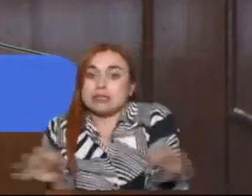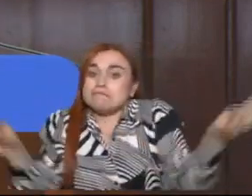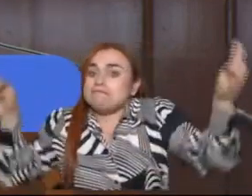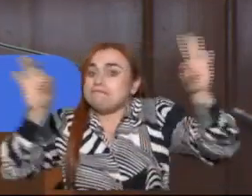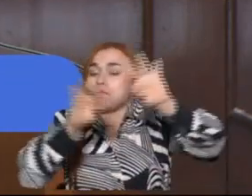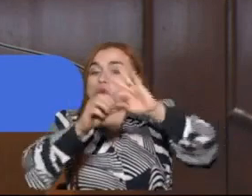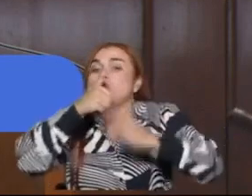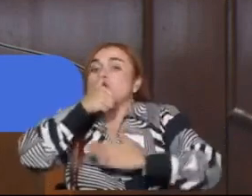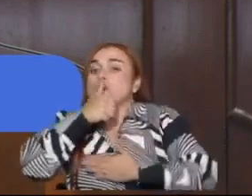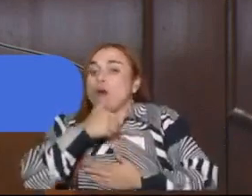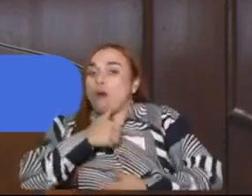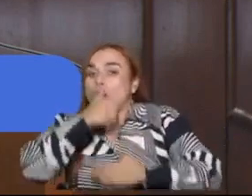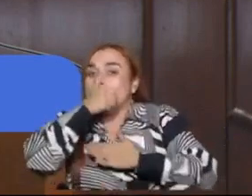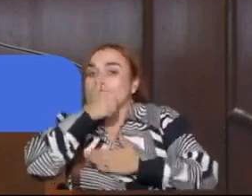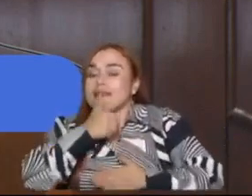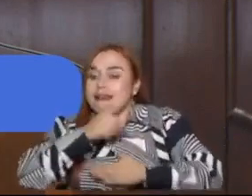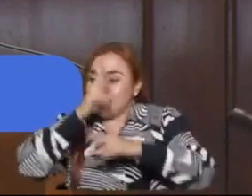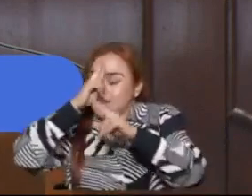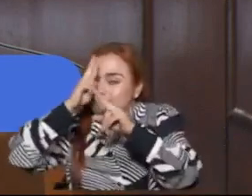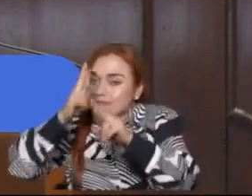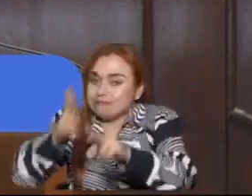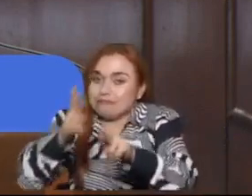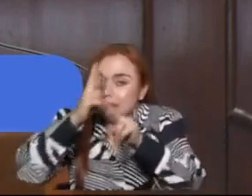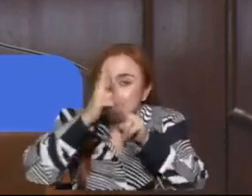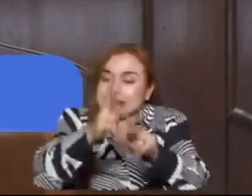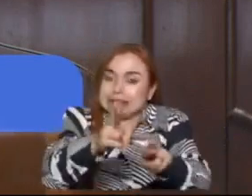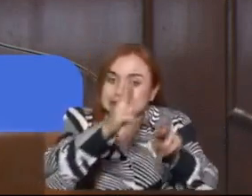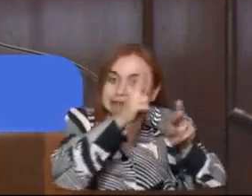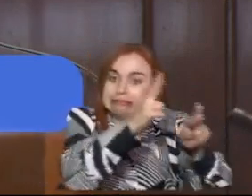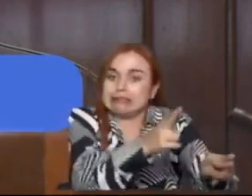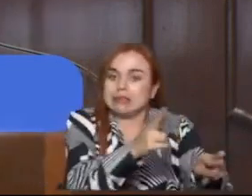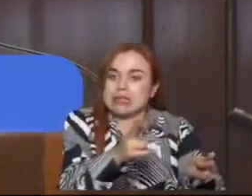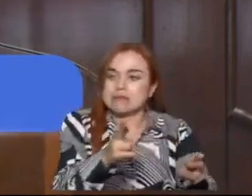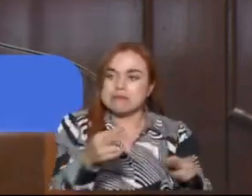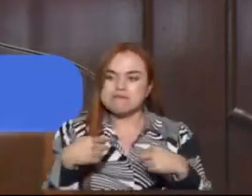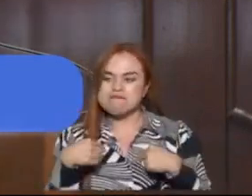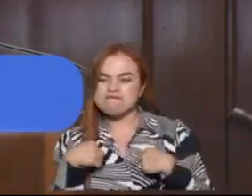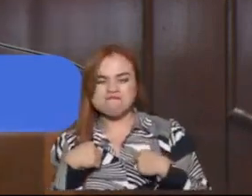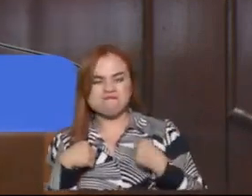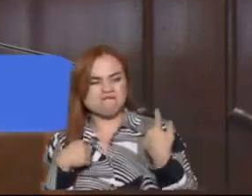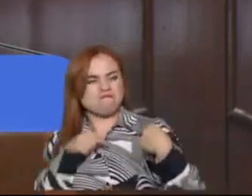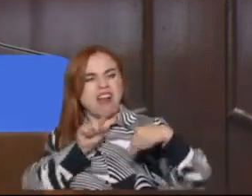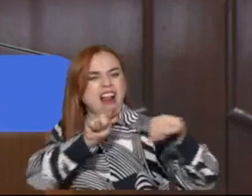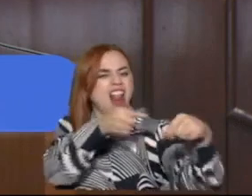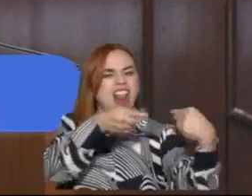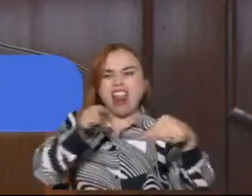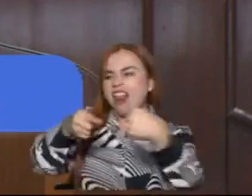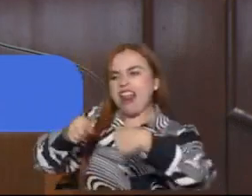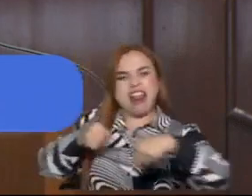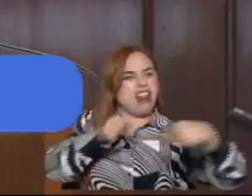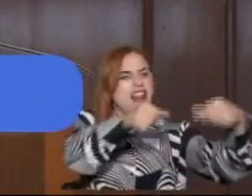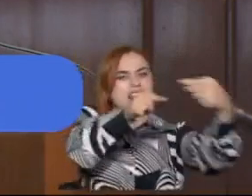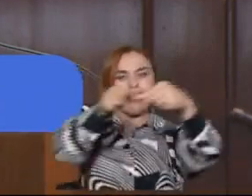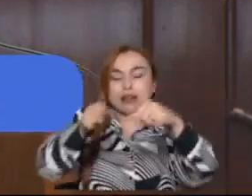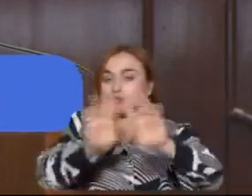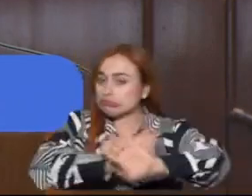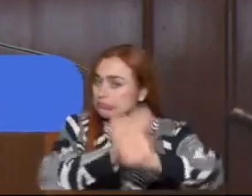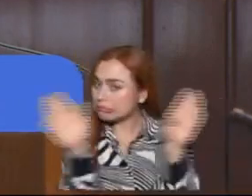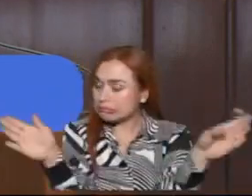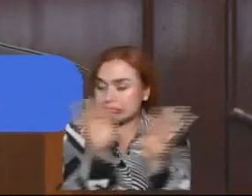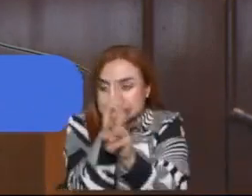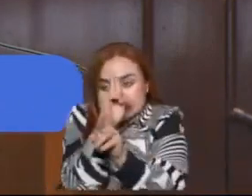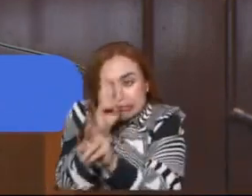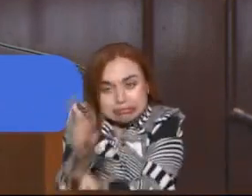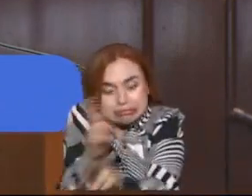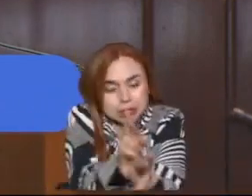respeto al debate de las ideas y al derecho a estar o no de acuerdo, para que